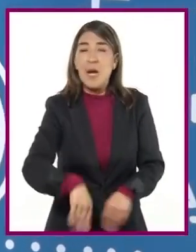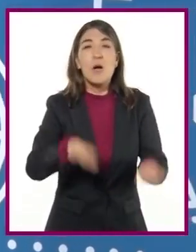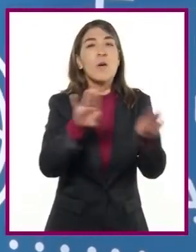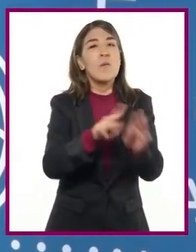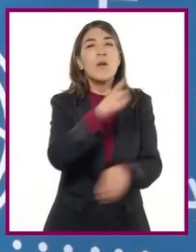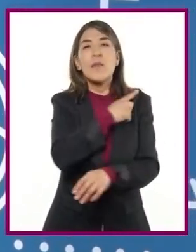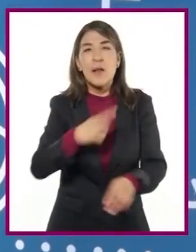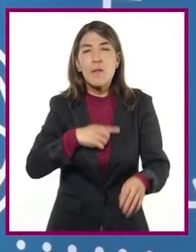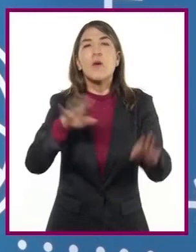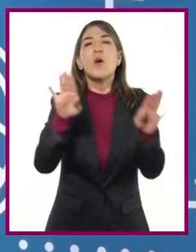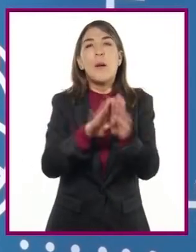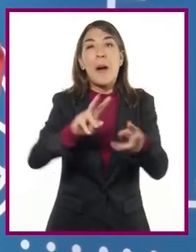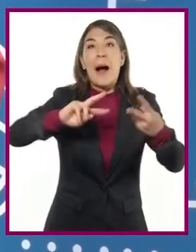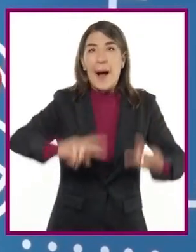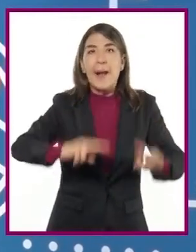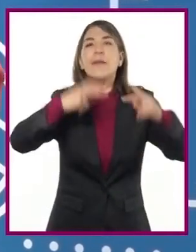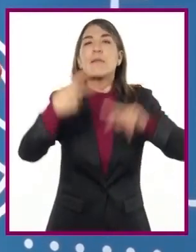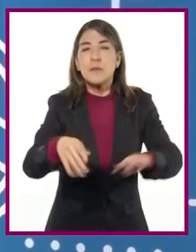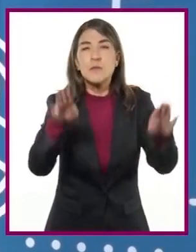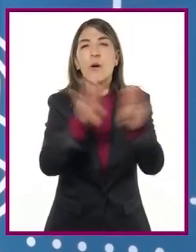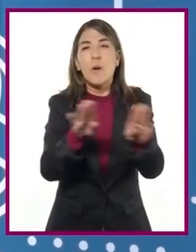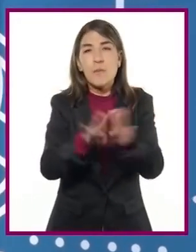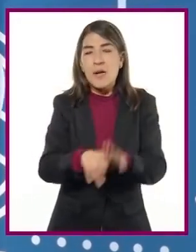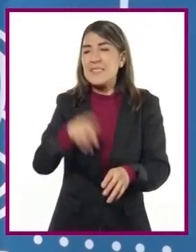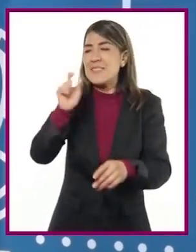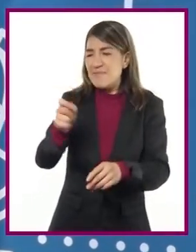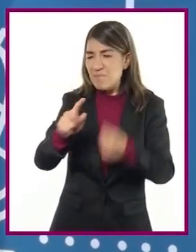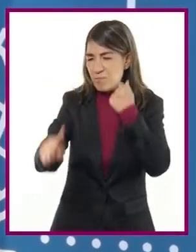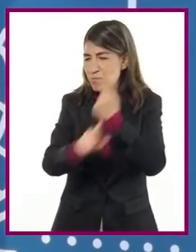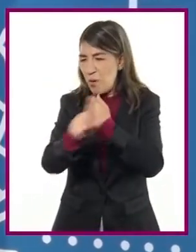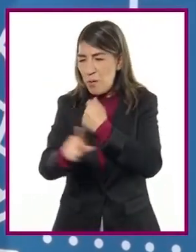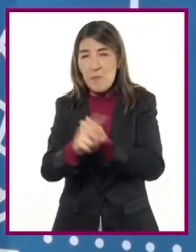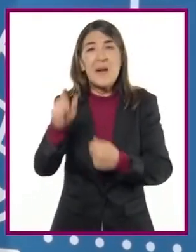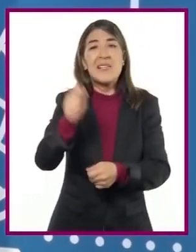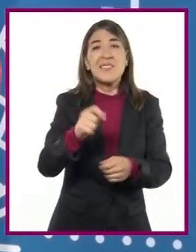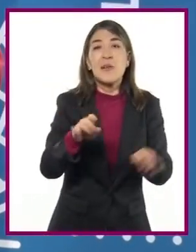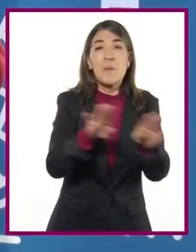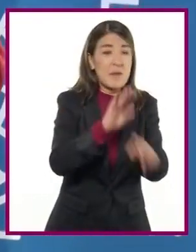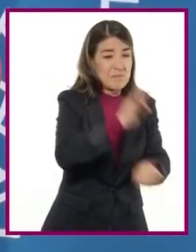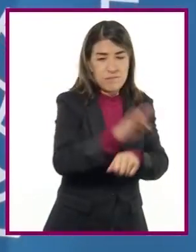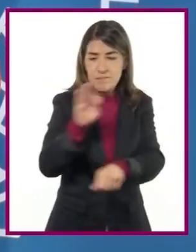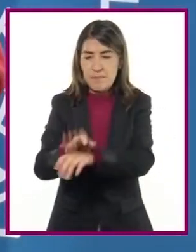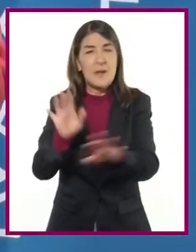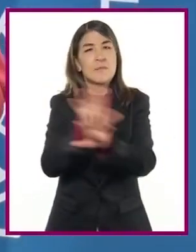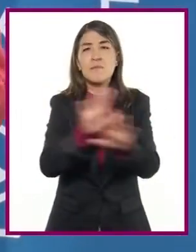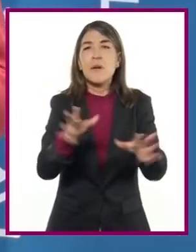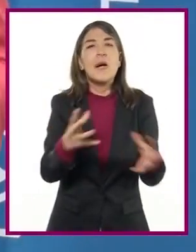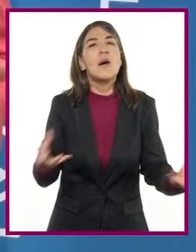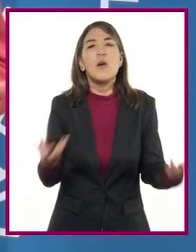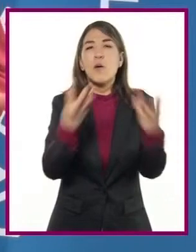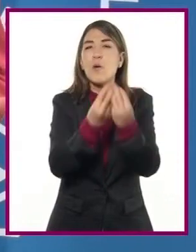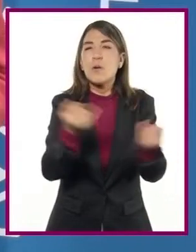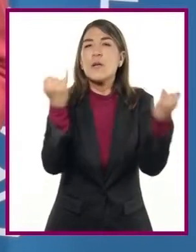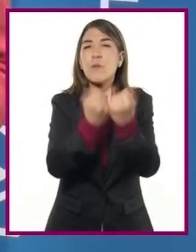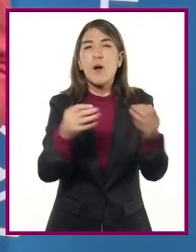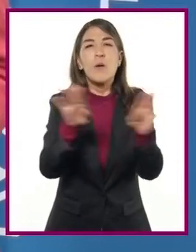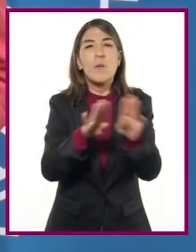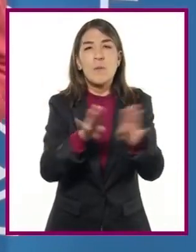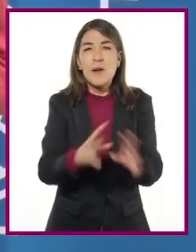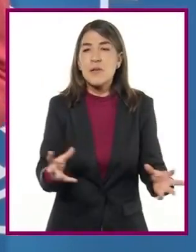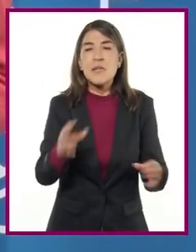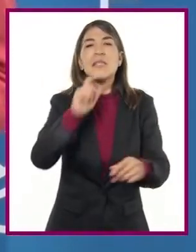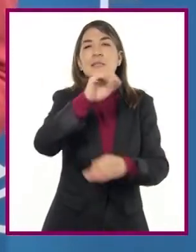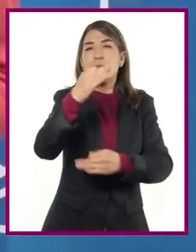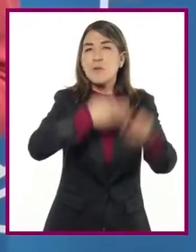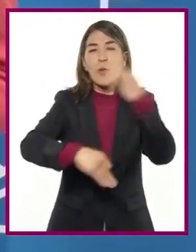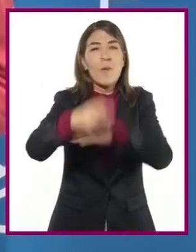los conflictos sin favorecer indebidamente a ninguna de las partes, como condición y base protectora de todos